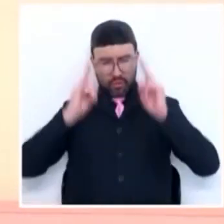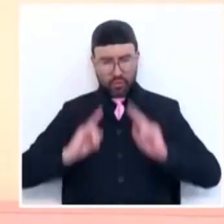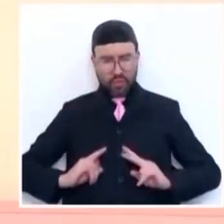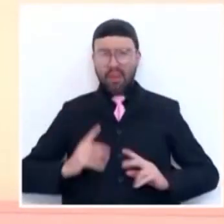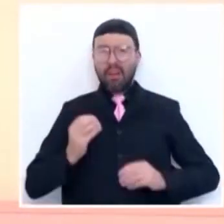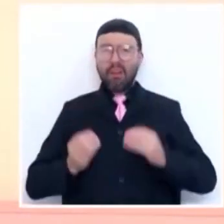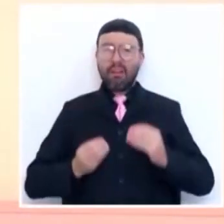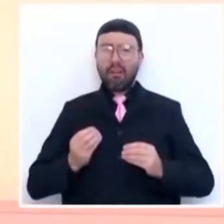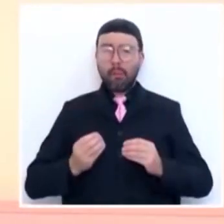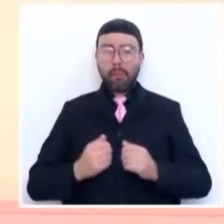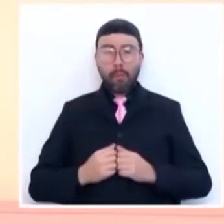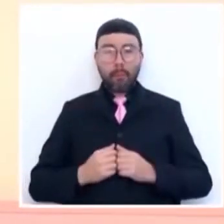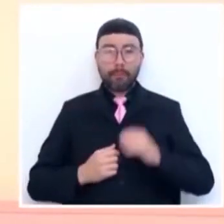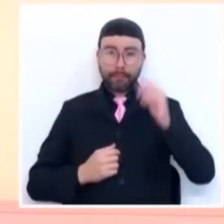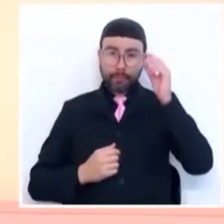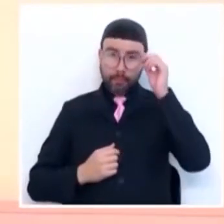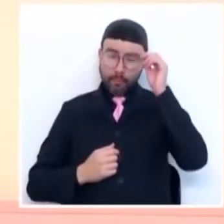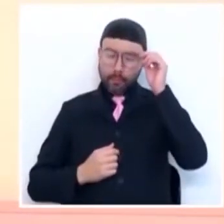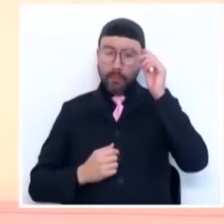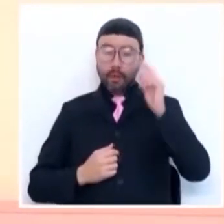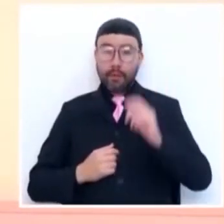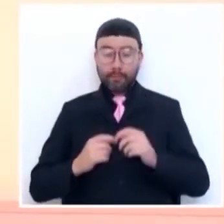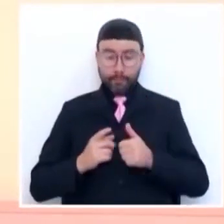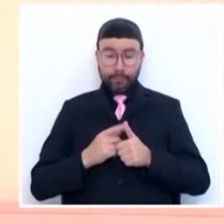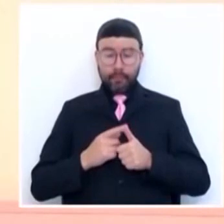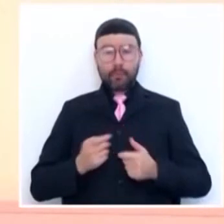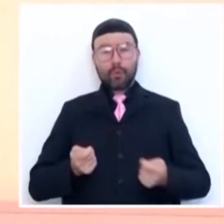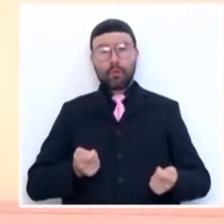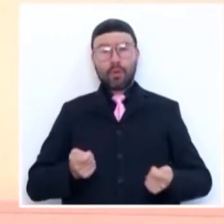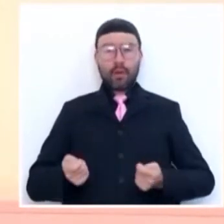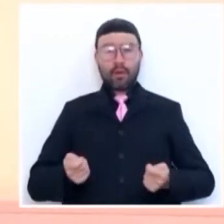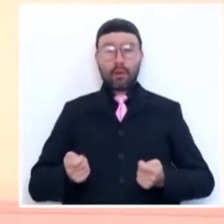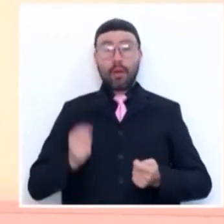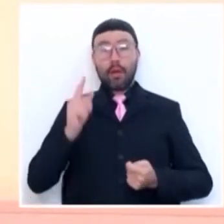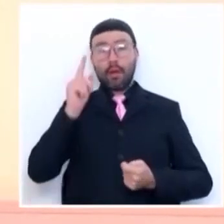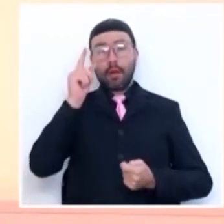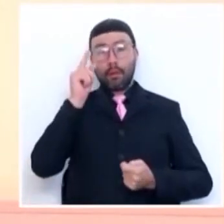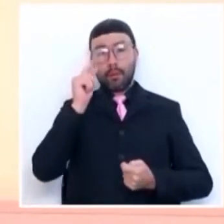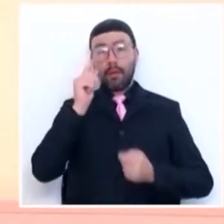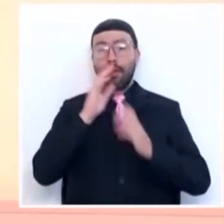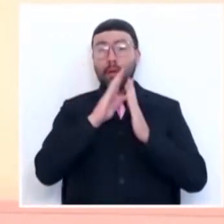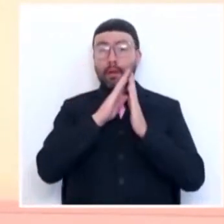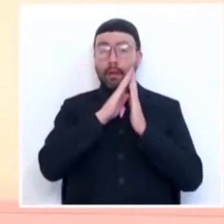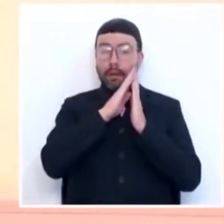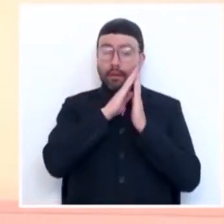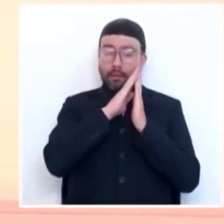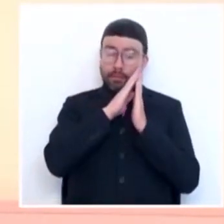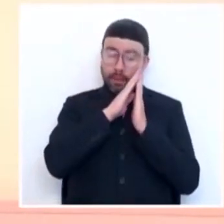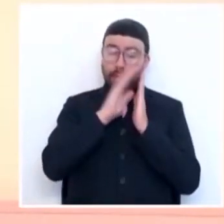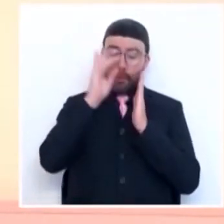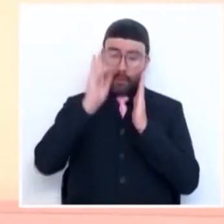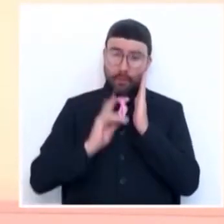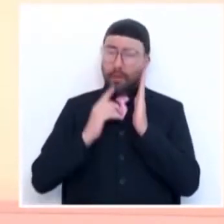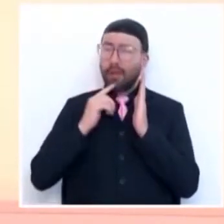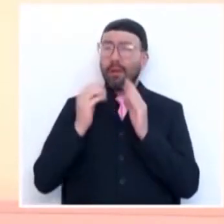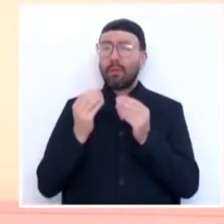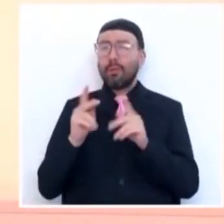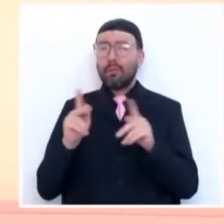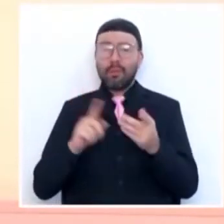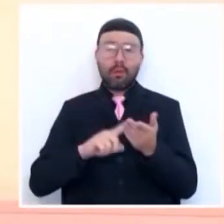importantes. La primera, regular el sueño. Muchas personas adultas que sufren de